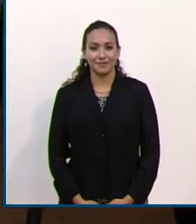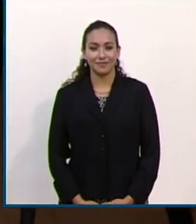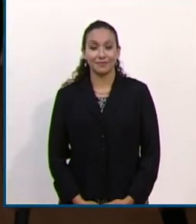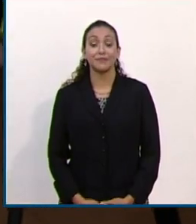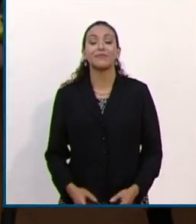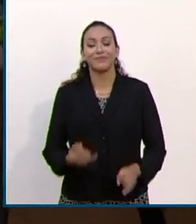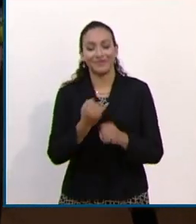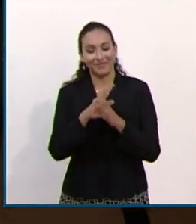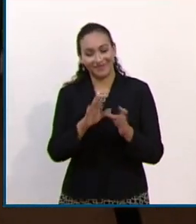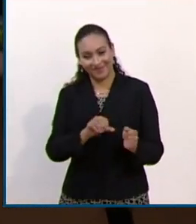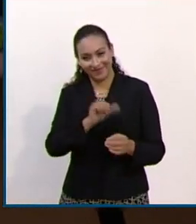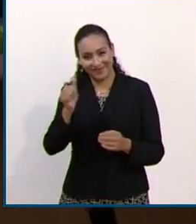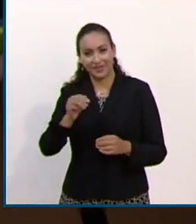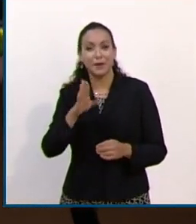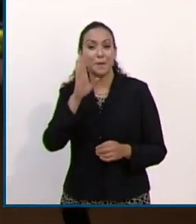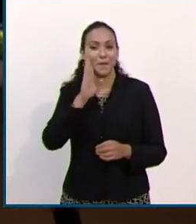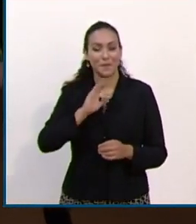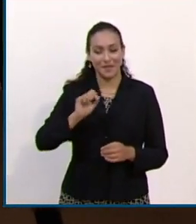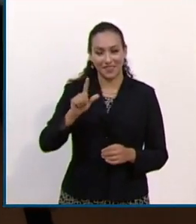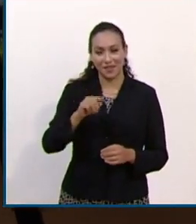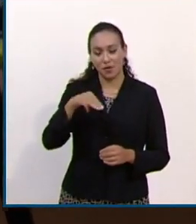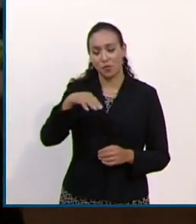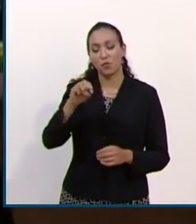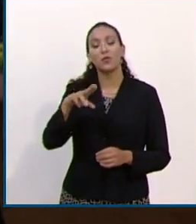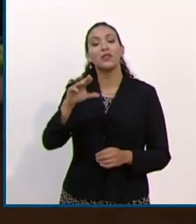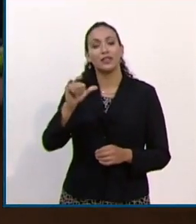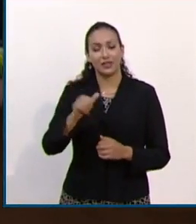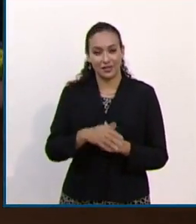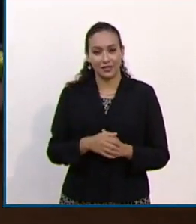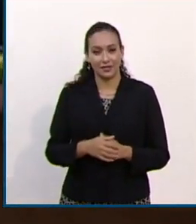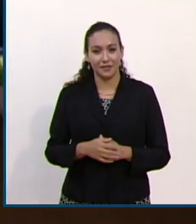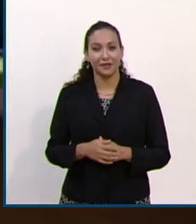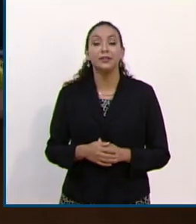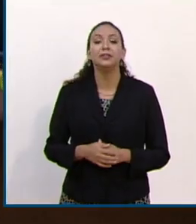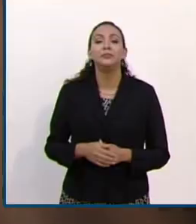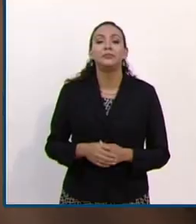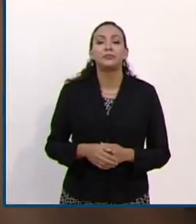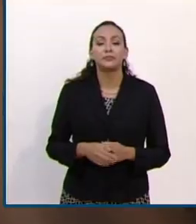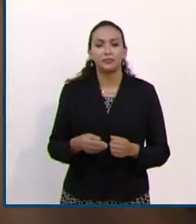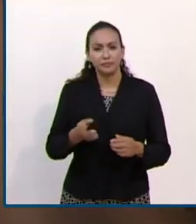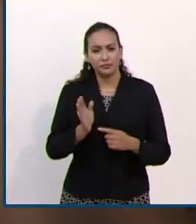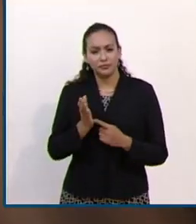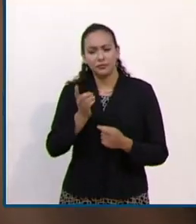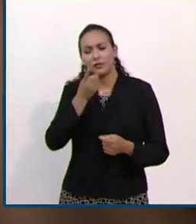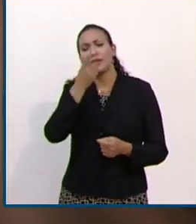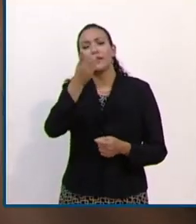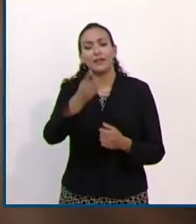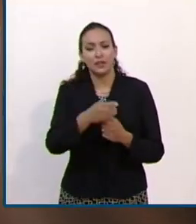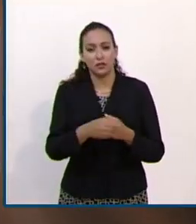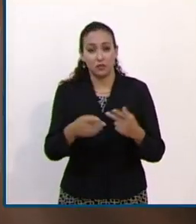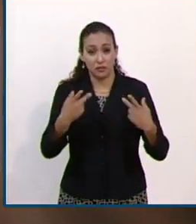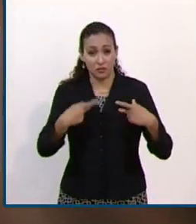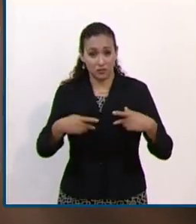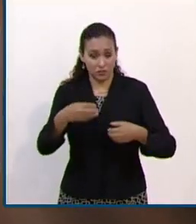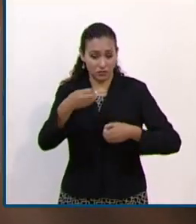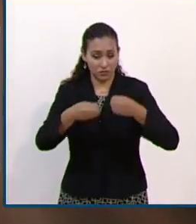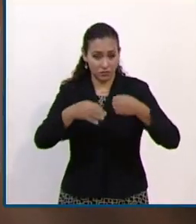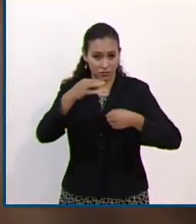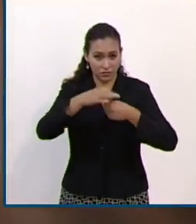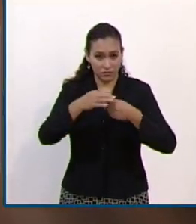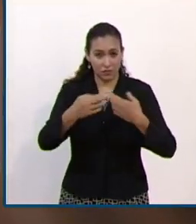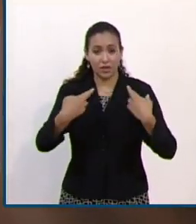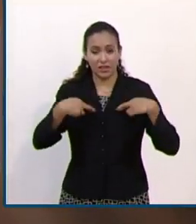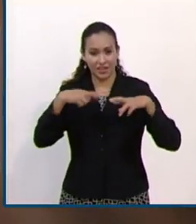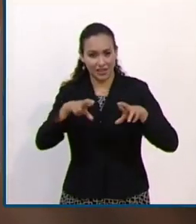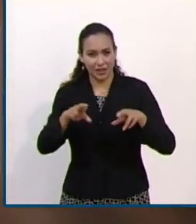En otra información, la magistrada presidenta Mónica Aralí Soto Fregoso aseguró que los integrantes del Tribunal Electoral se deben a la